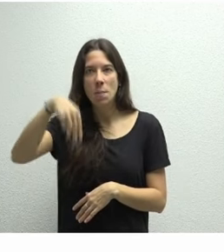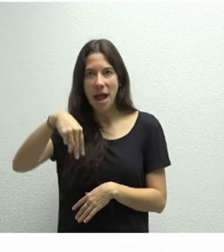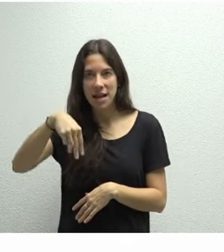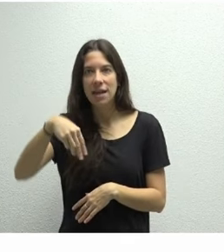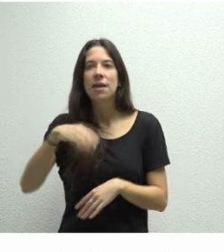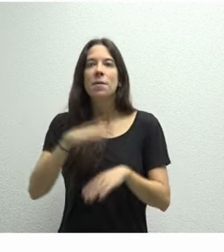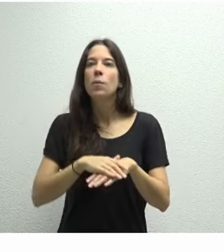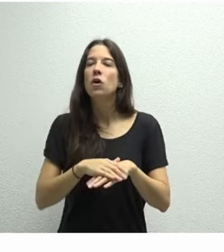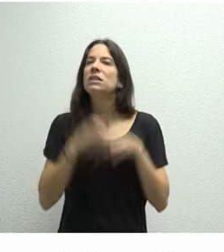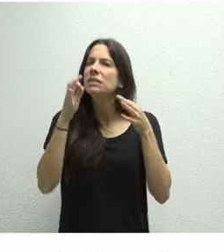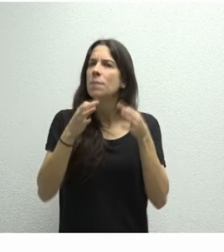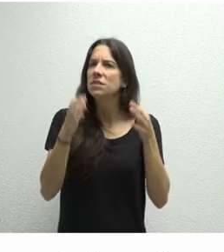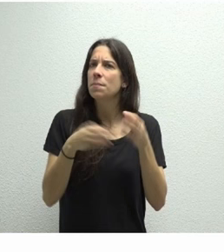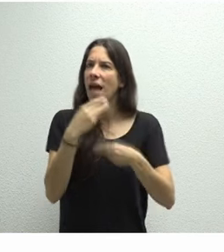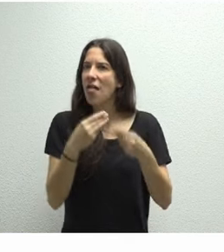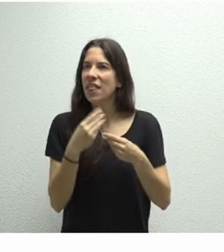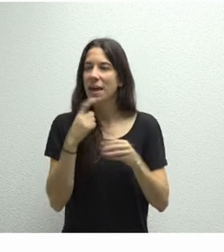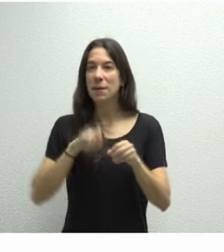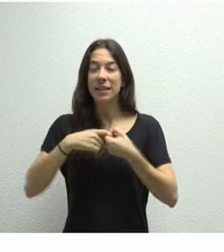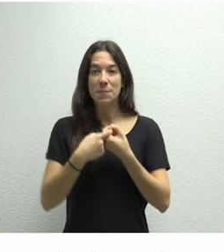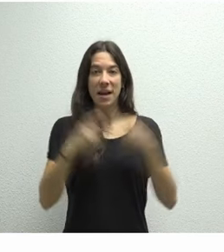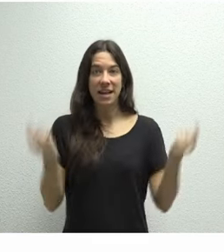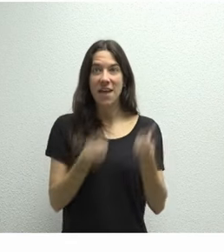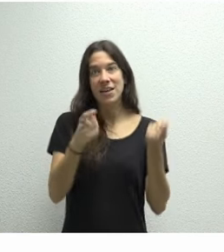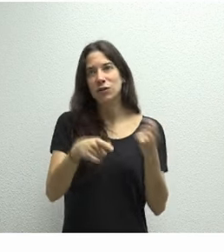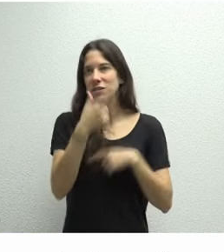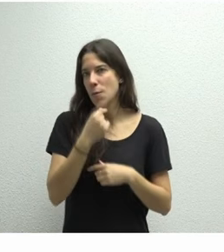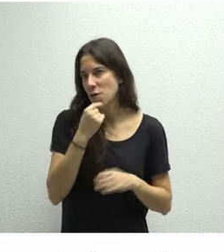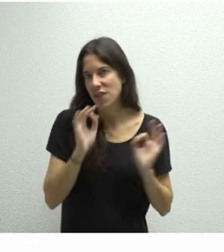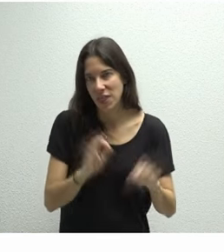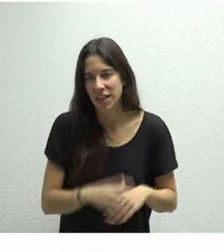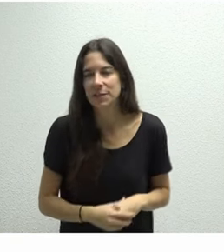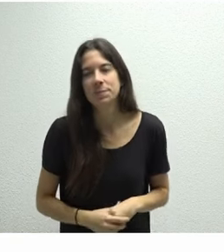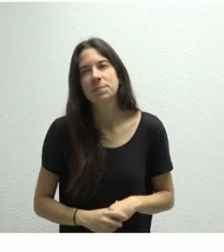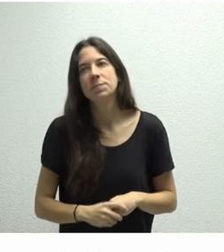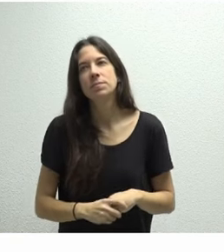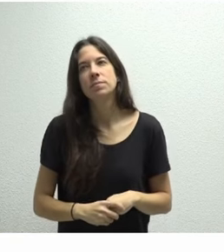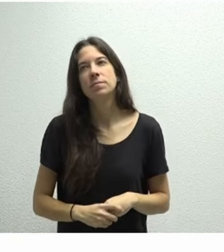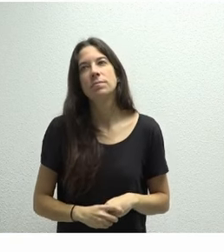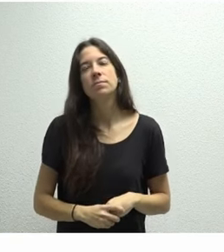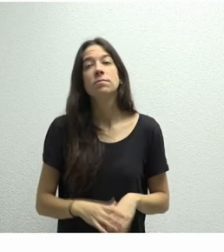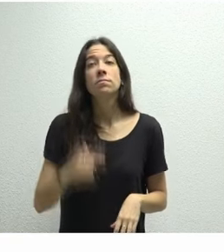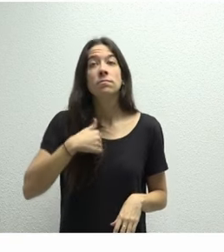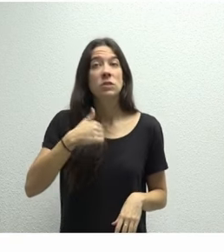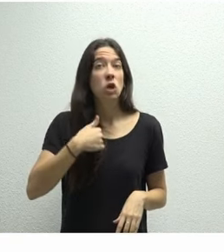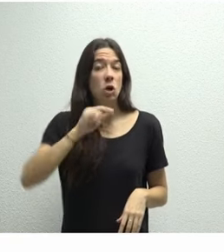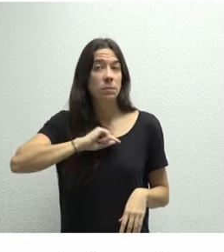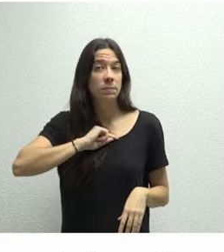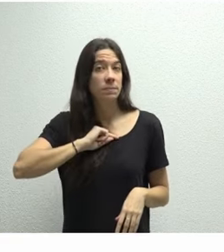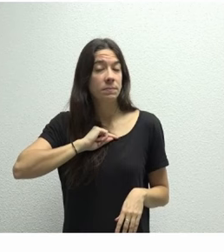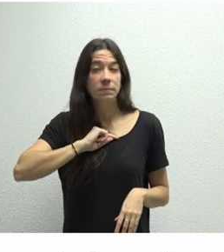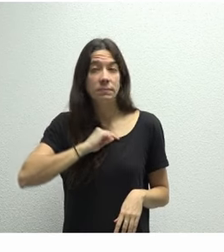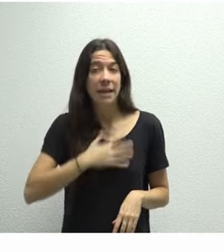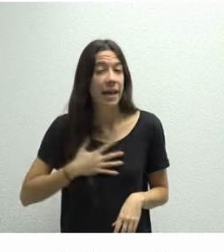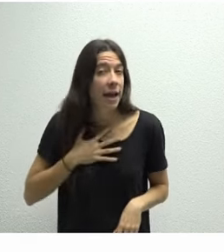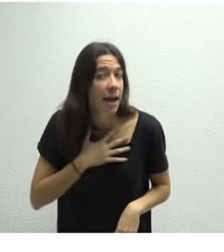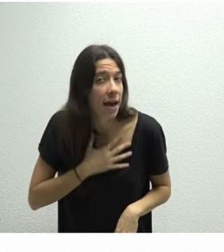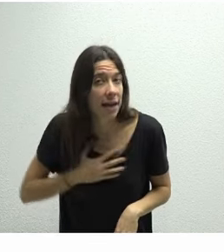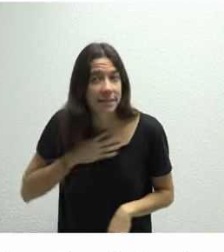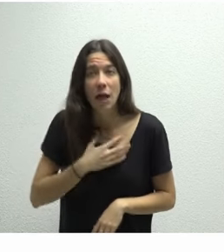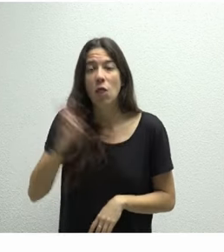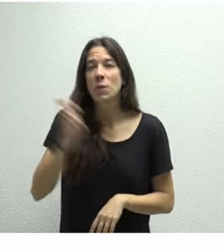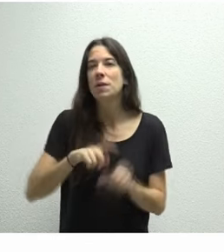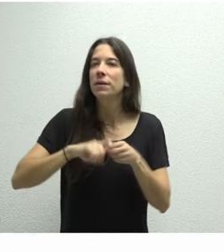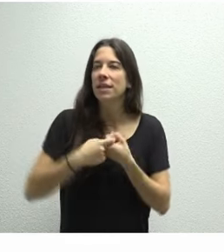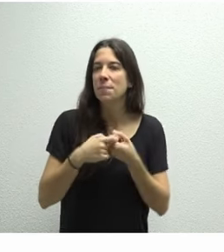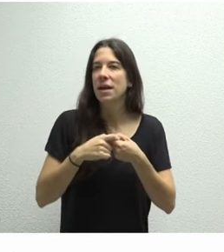sencillo no participar en todos estos en todos estos eventos no estoy yo la verdad es que encantado no de de poder participar en esta